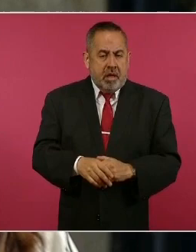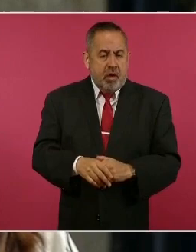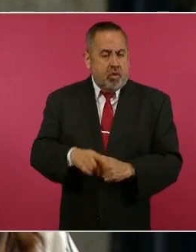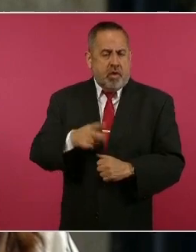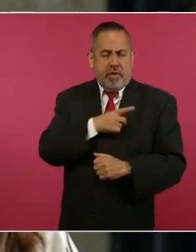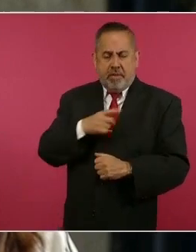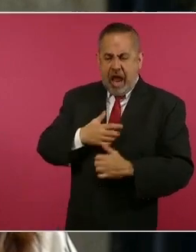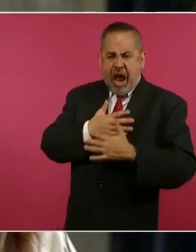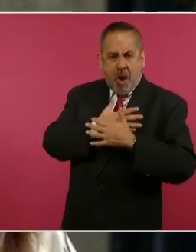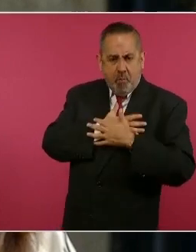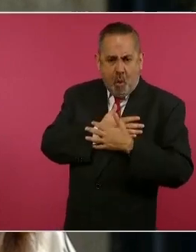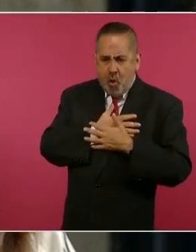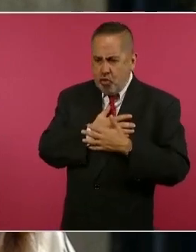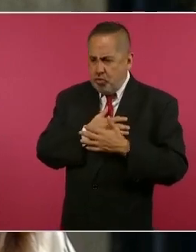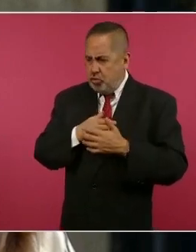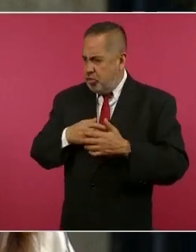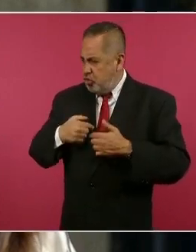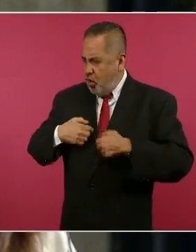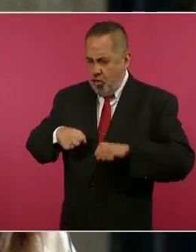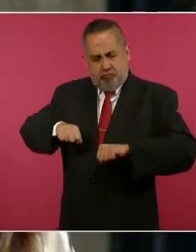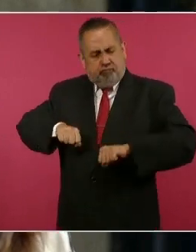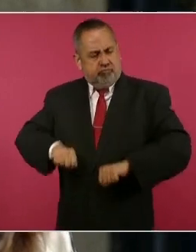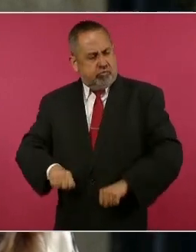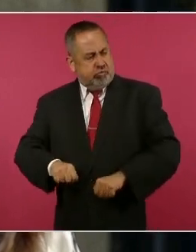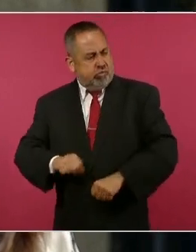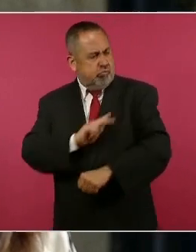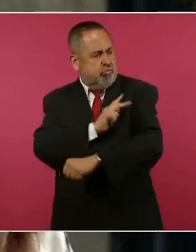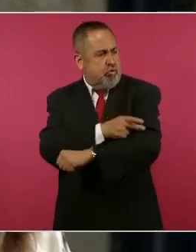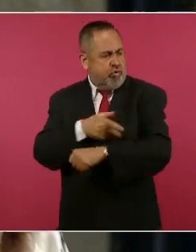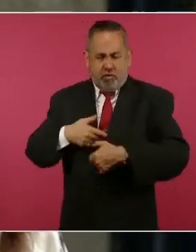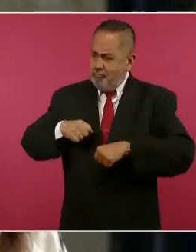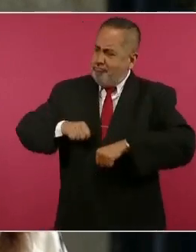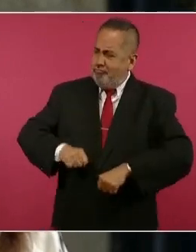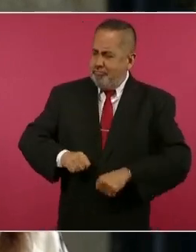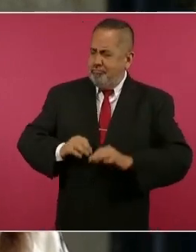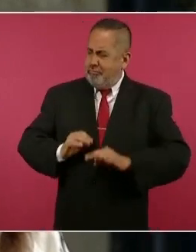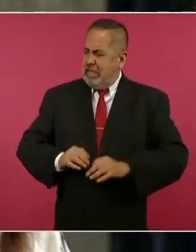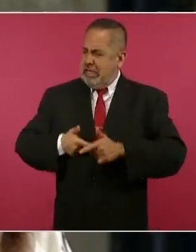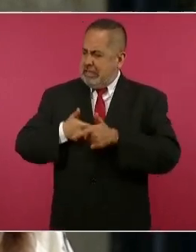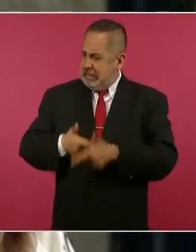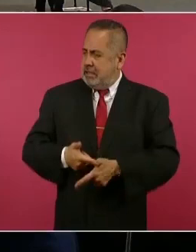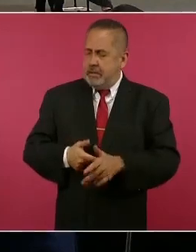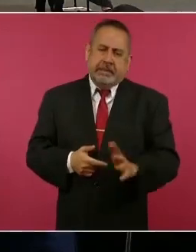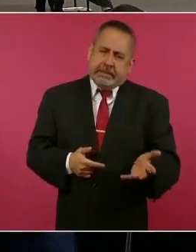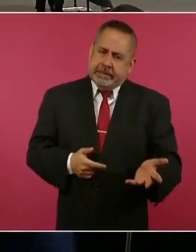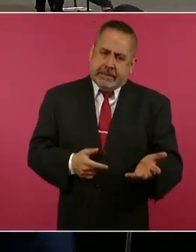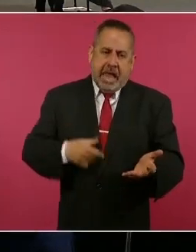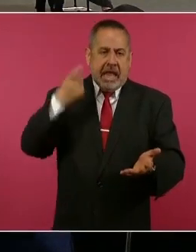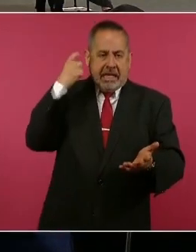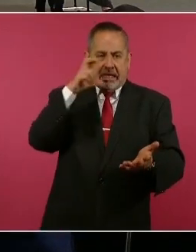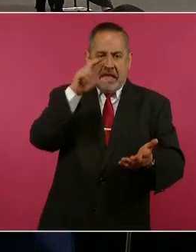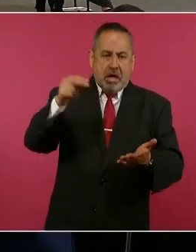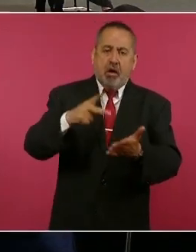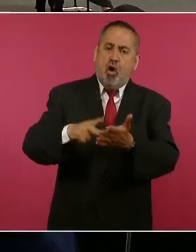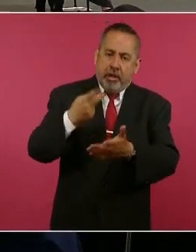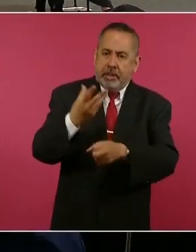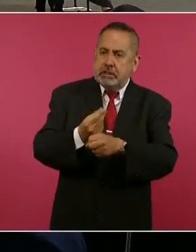al dinero ni al poder. Y pues en el estado de Quintana Roo, así como en otros estados, se está dando mucho la reelección.